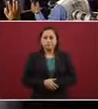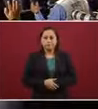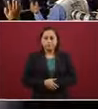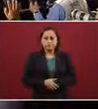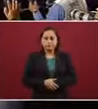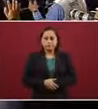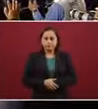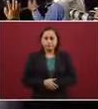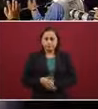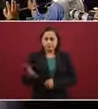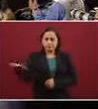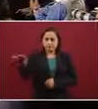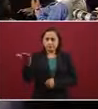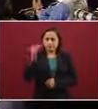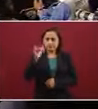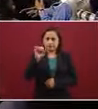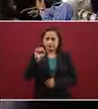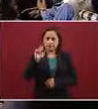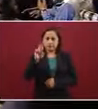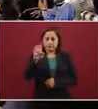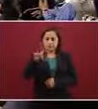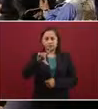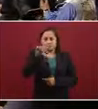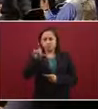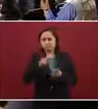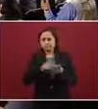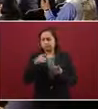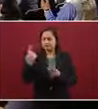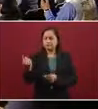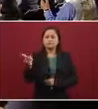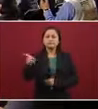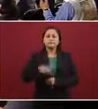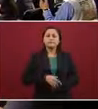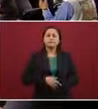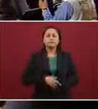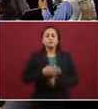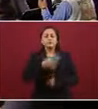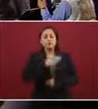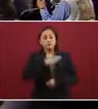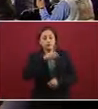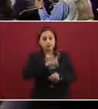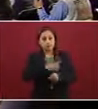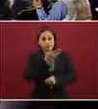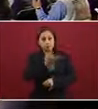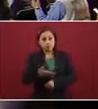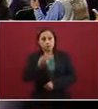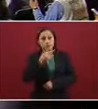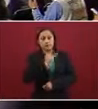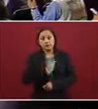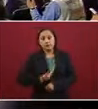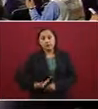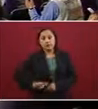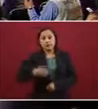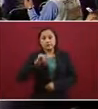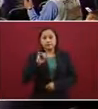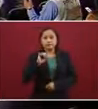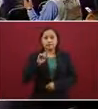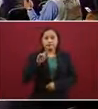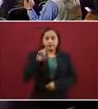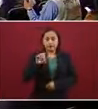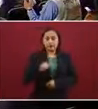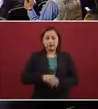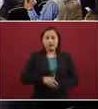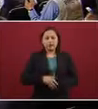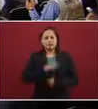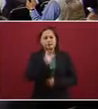A ver, Isabel, y luego tú, los dos. Buenos días, señor presidente. Isabel Arvide. Oiga, si quitamos